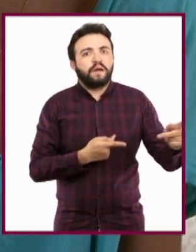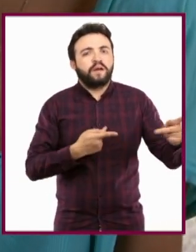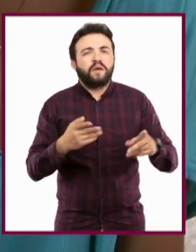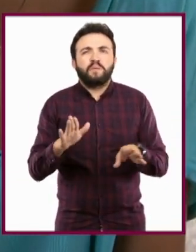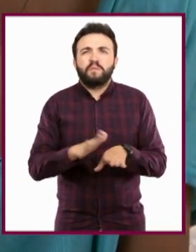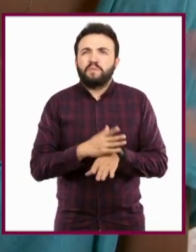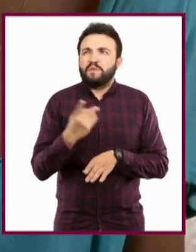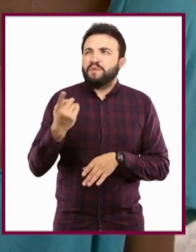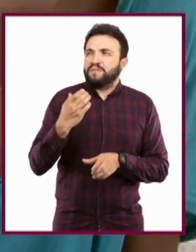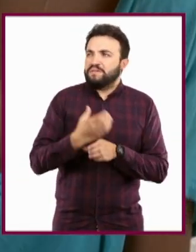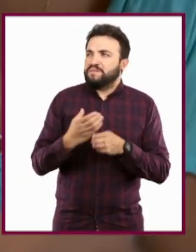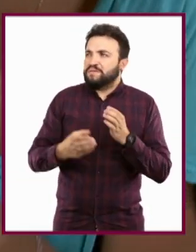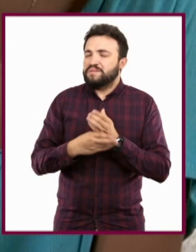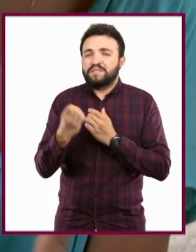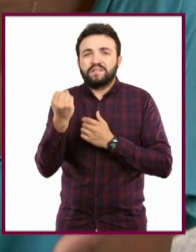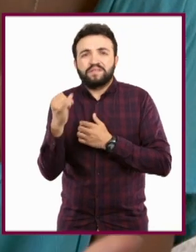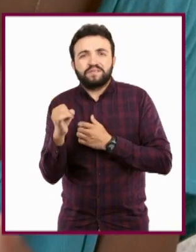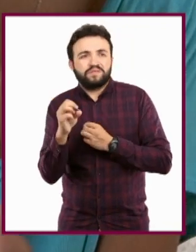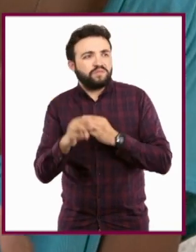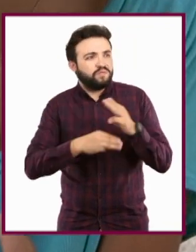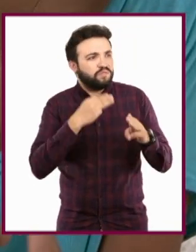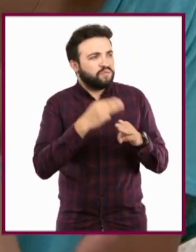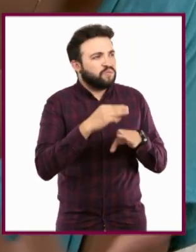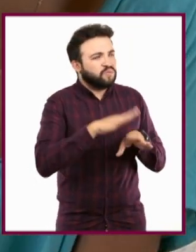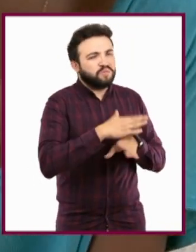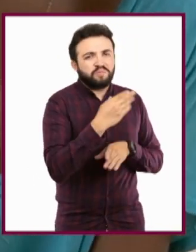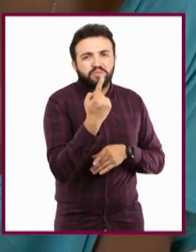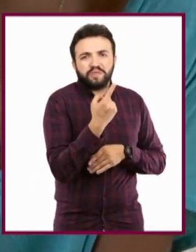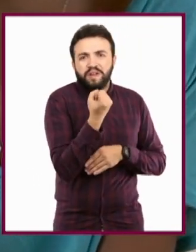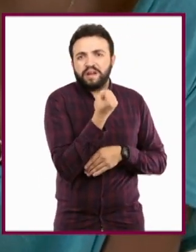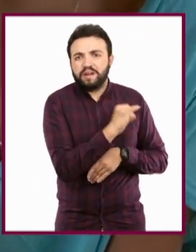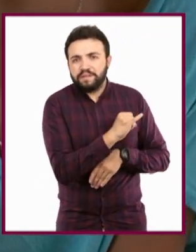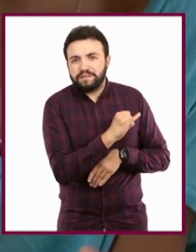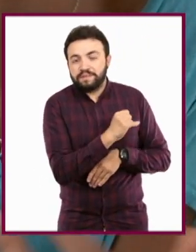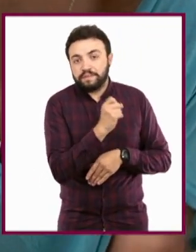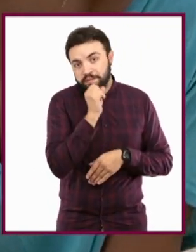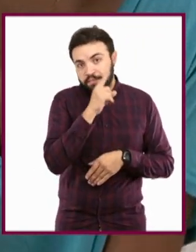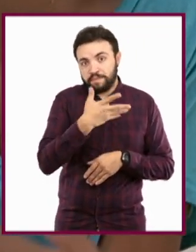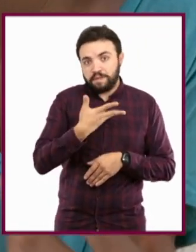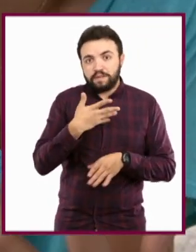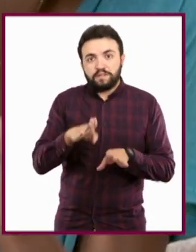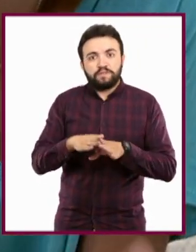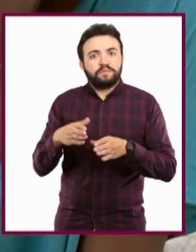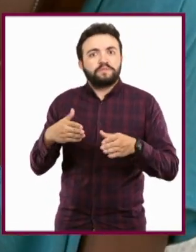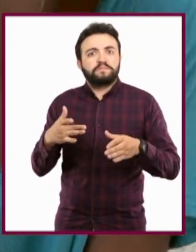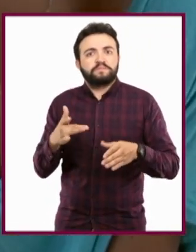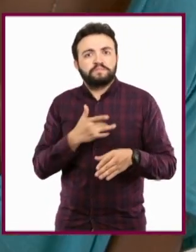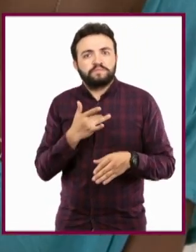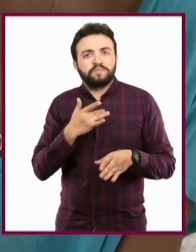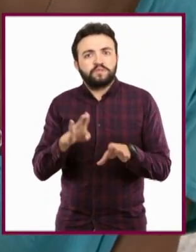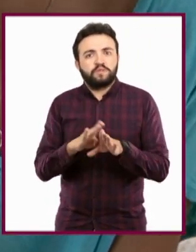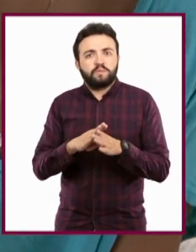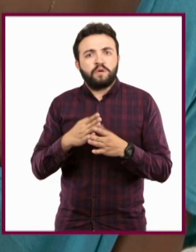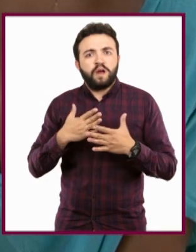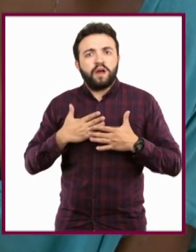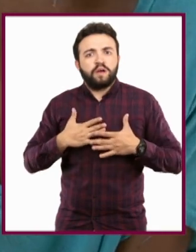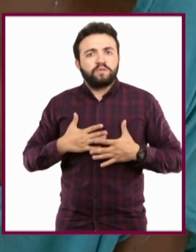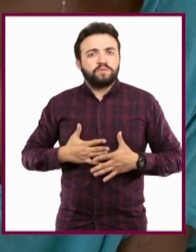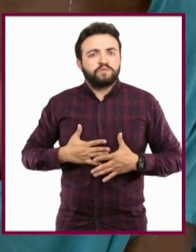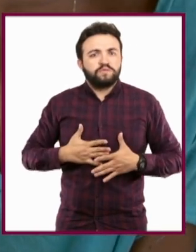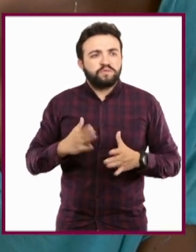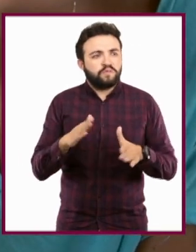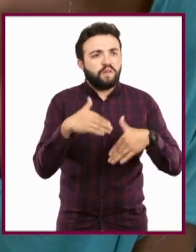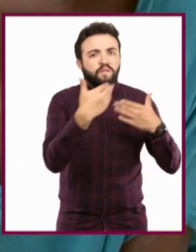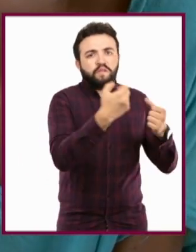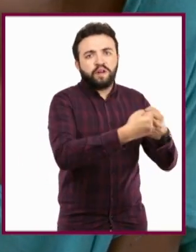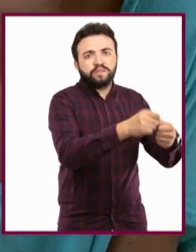como son, cómo sería el mundo si no fuera como es. Son también personas que se sienten a gusto fuera de los convencionalismos sociales. Me